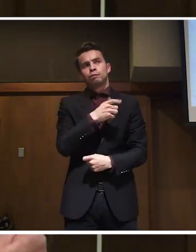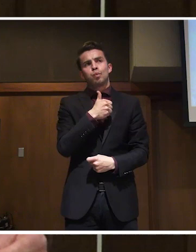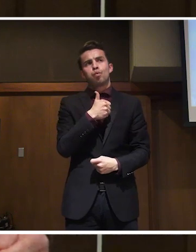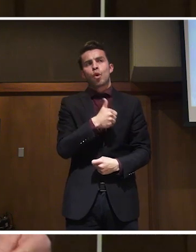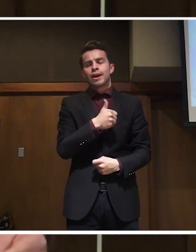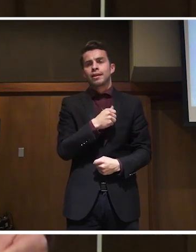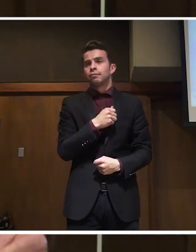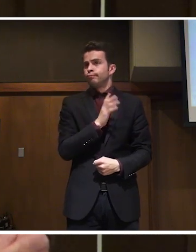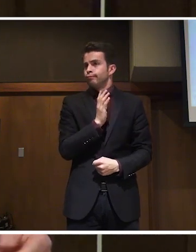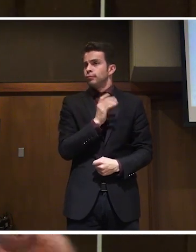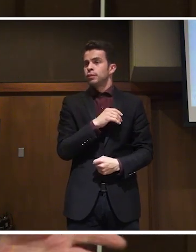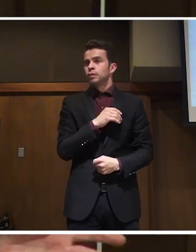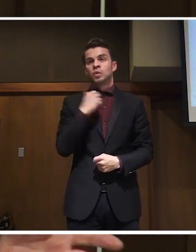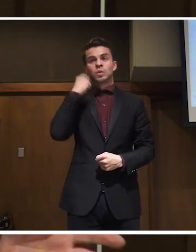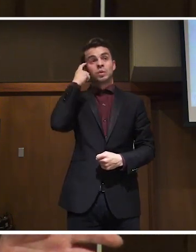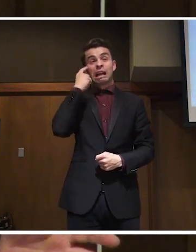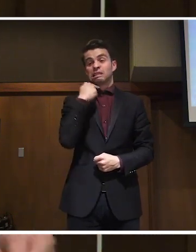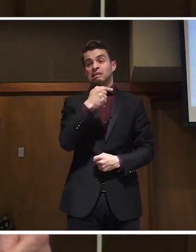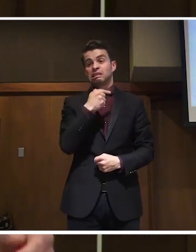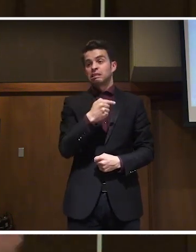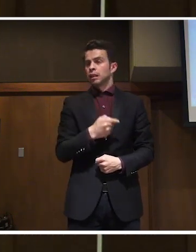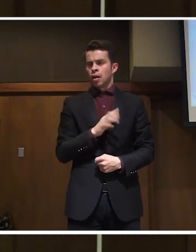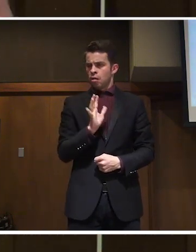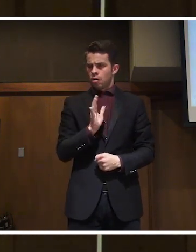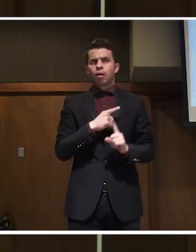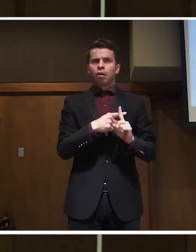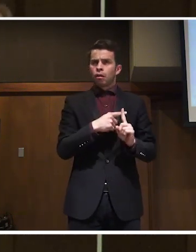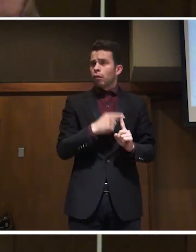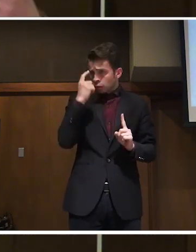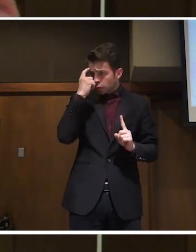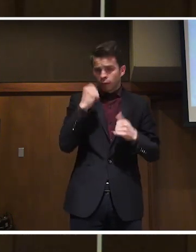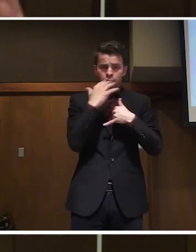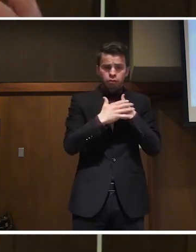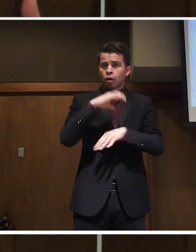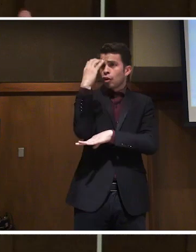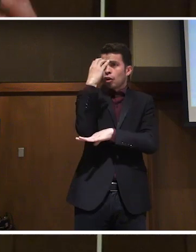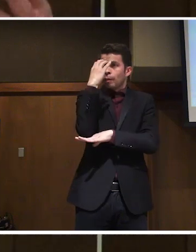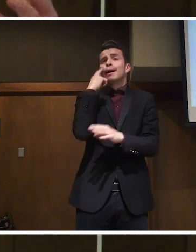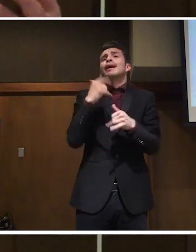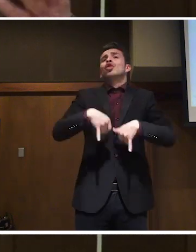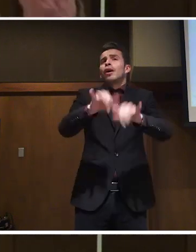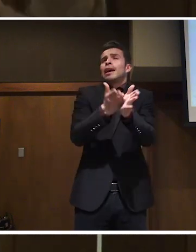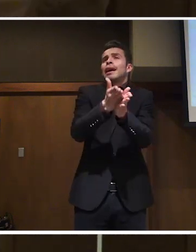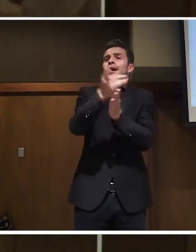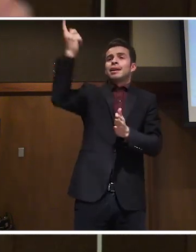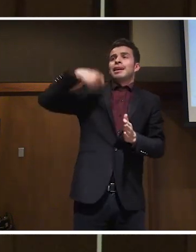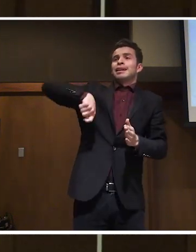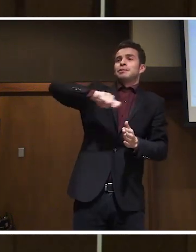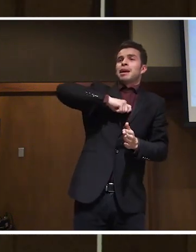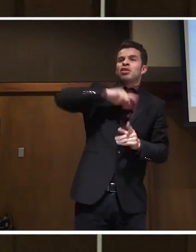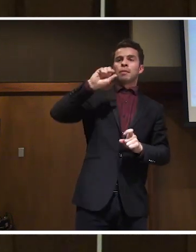aceptar sin verlo con tonos negativos, porque de todas maneras sobrevive mucho el patrón español de una